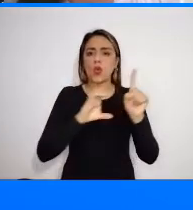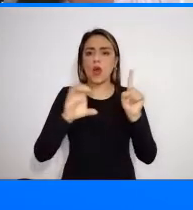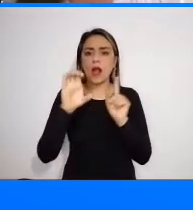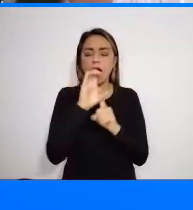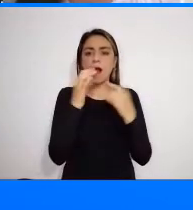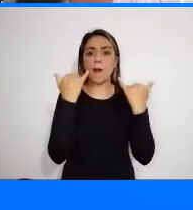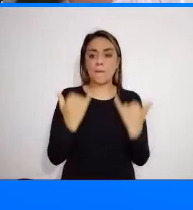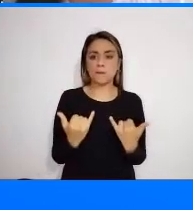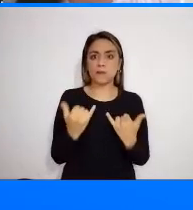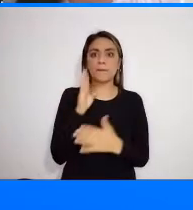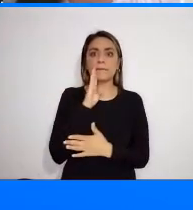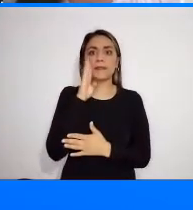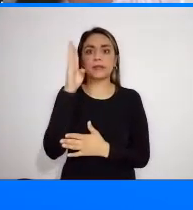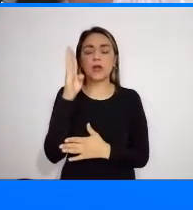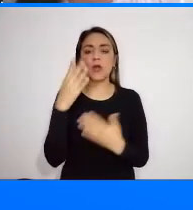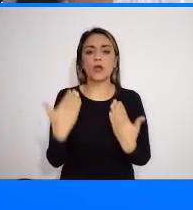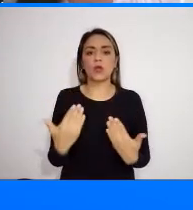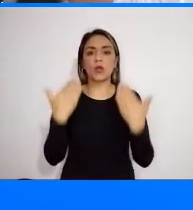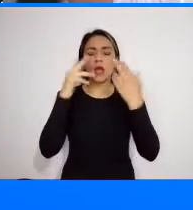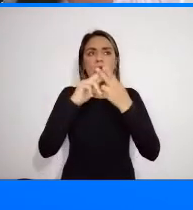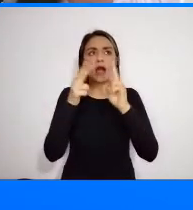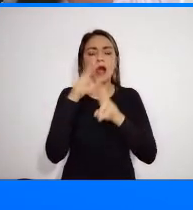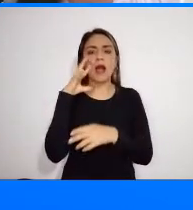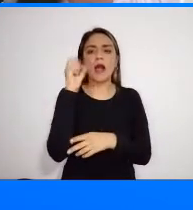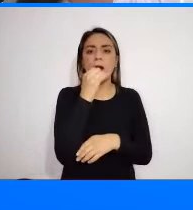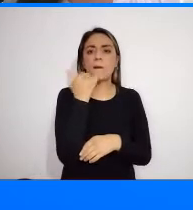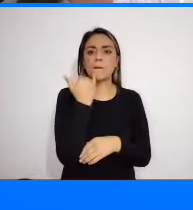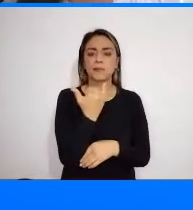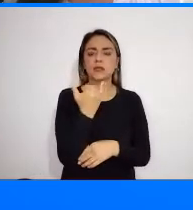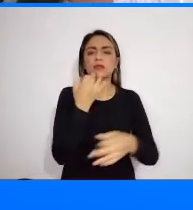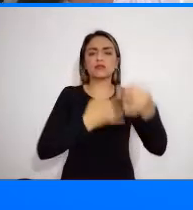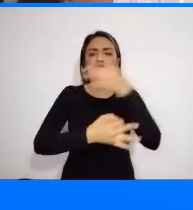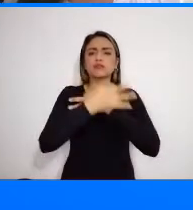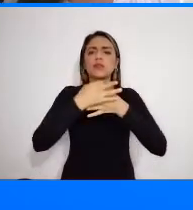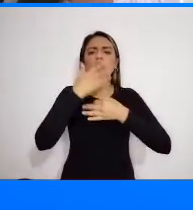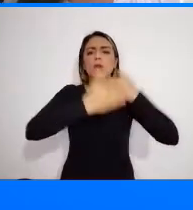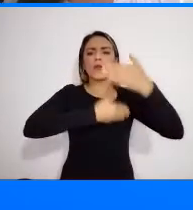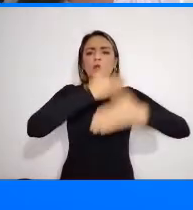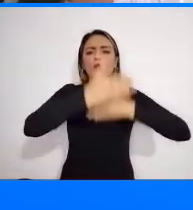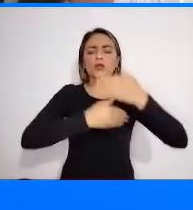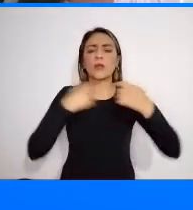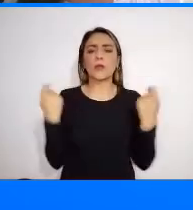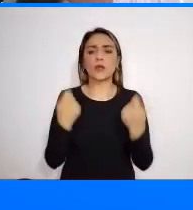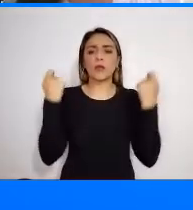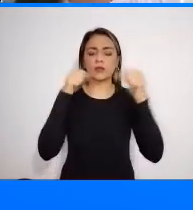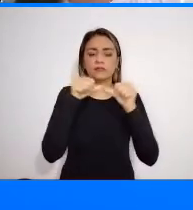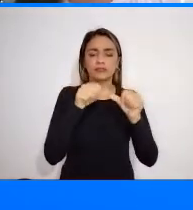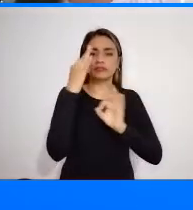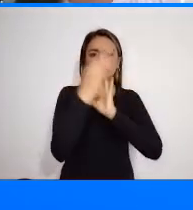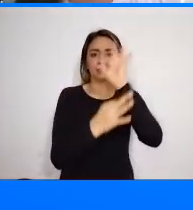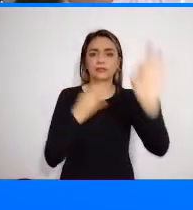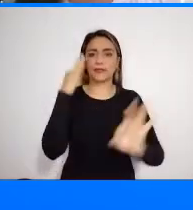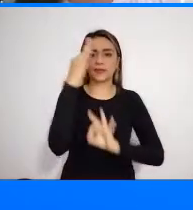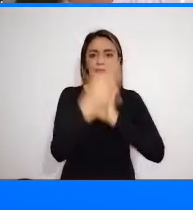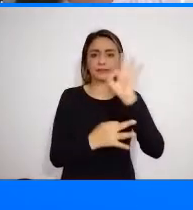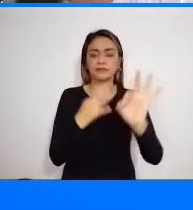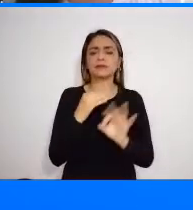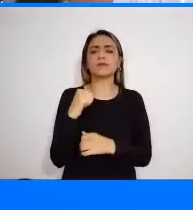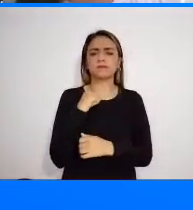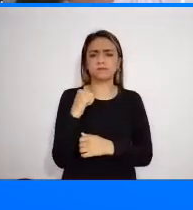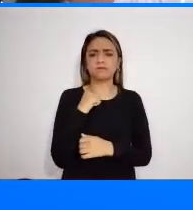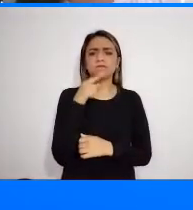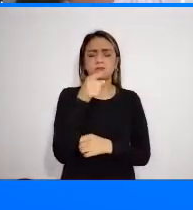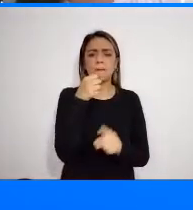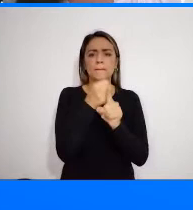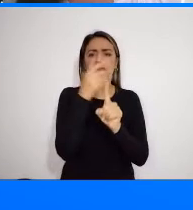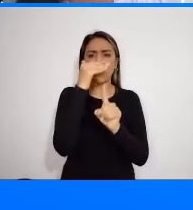del pasado que puedan encontrarse ahí, a través de un proceso que promueve la conservación, tiene bajo